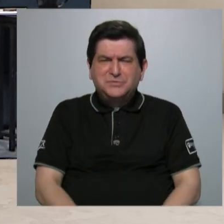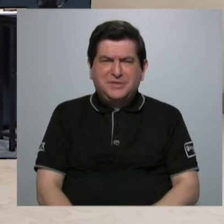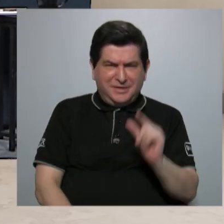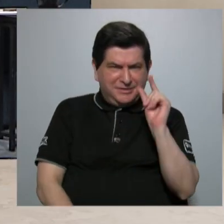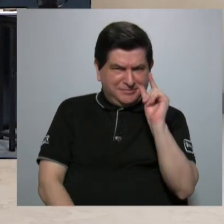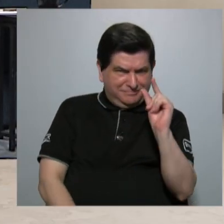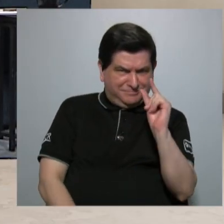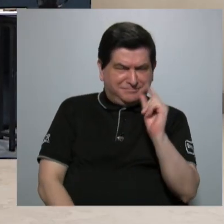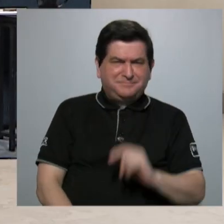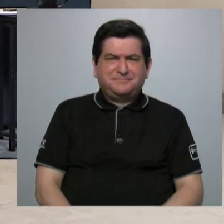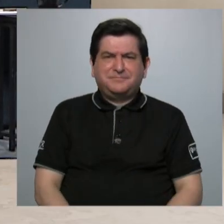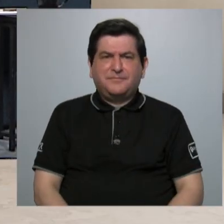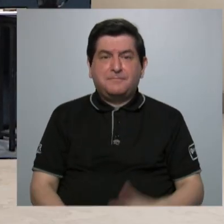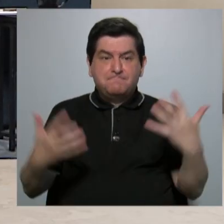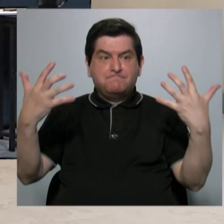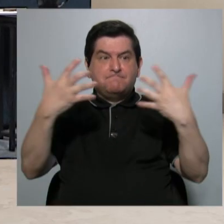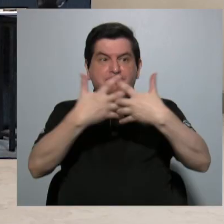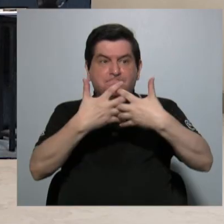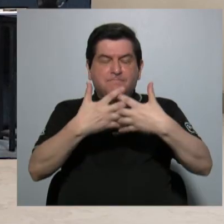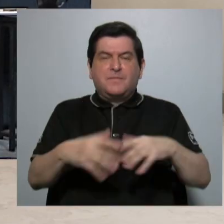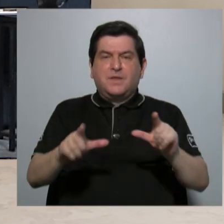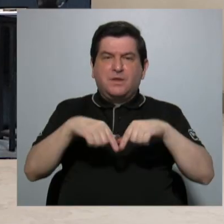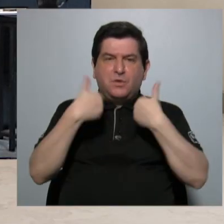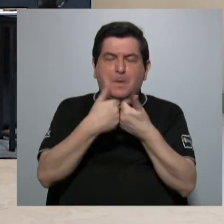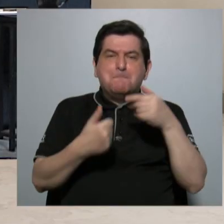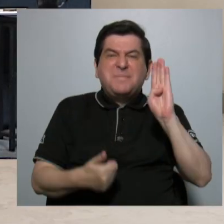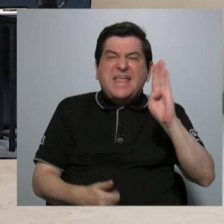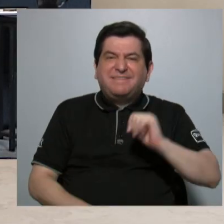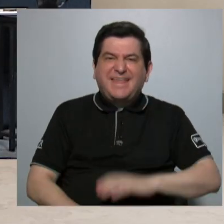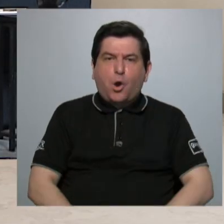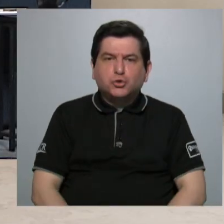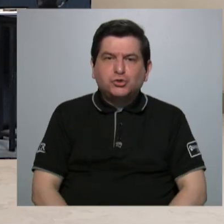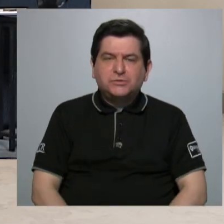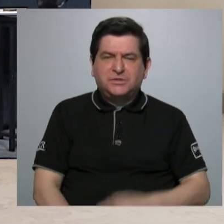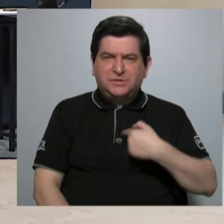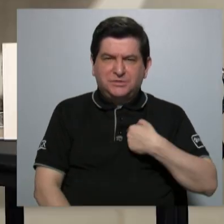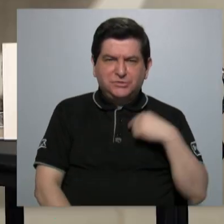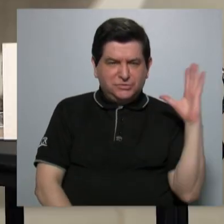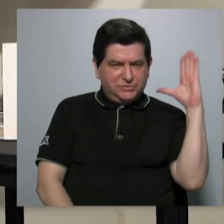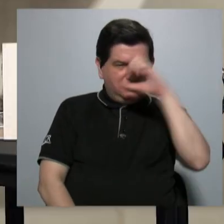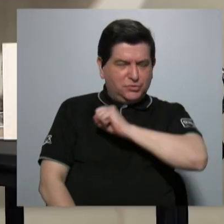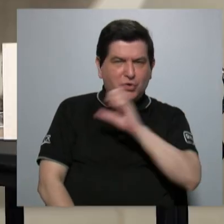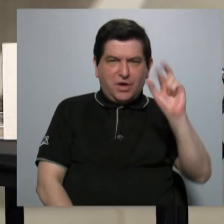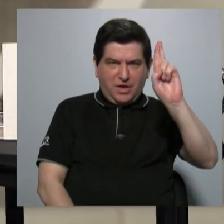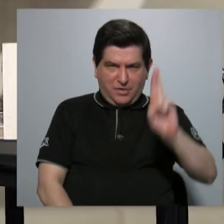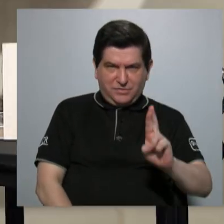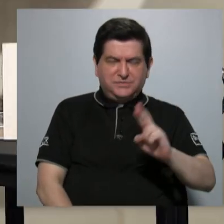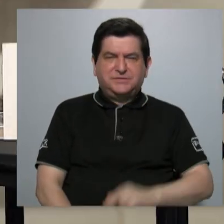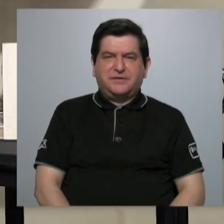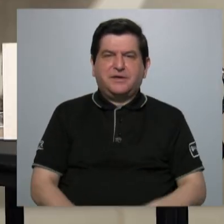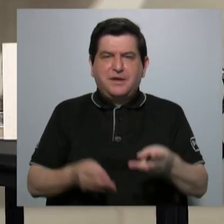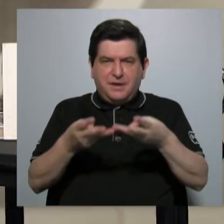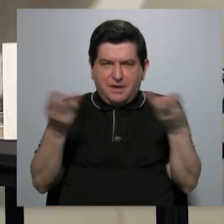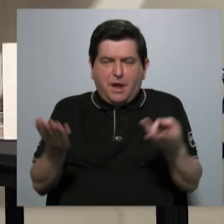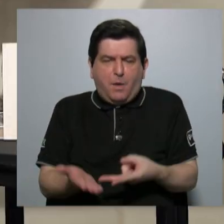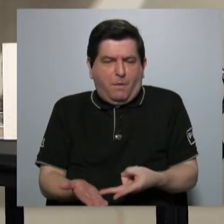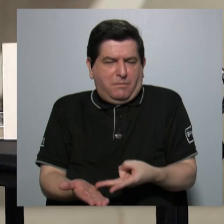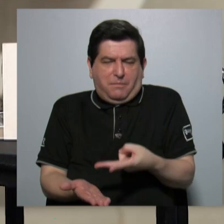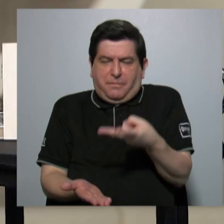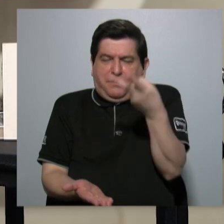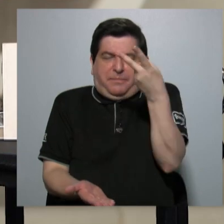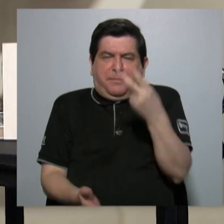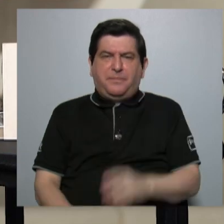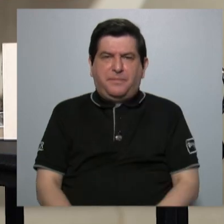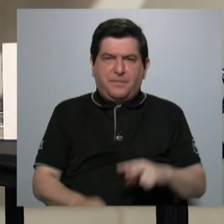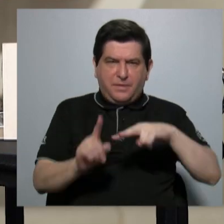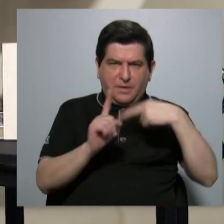¿verdad? Se fusiona con los Brillanticos. Yo percibo que en Costa Rica había un material valiosísimo desde el punto